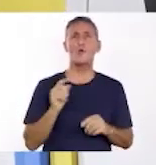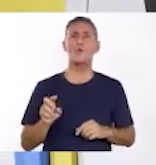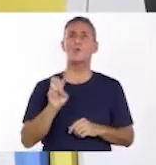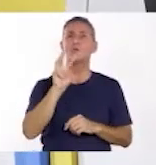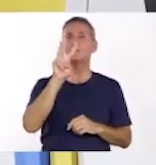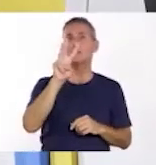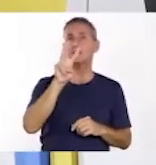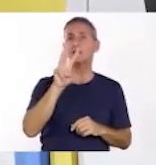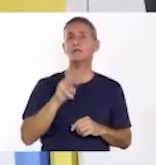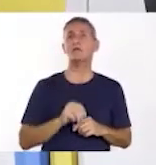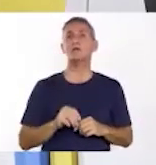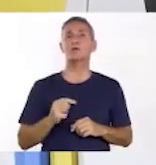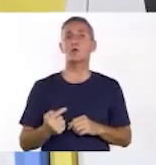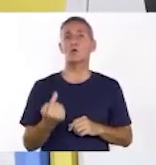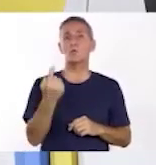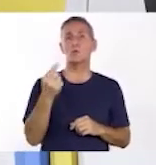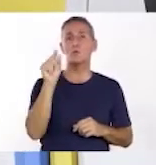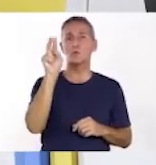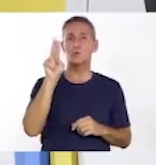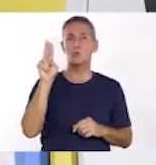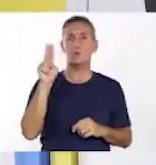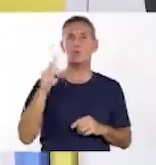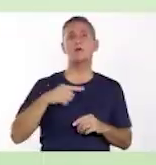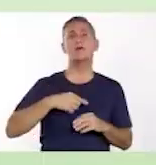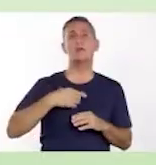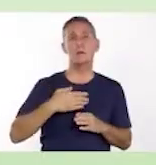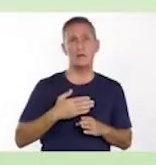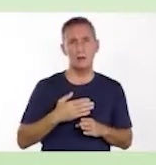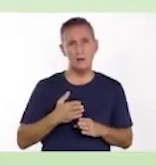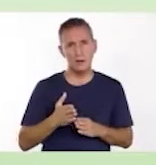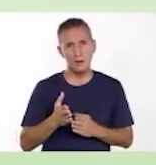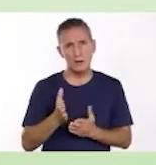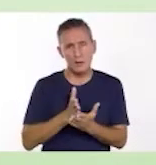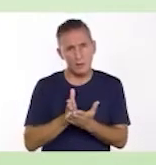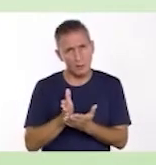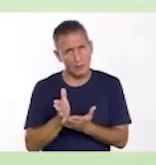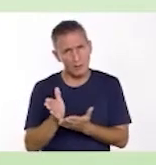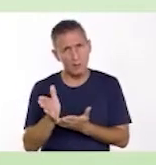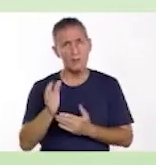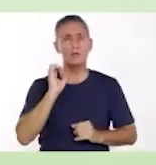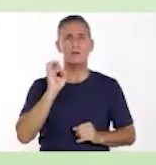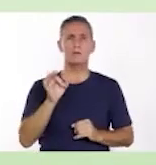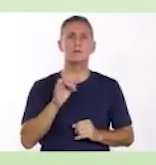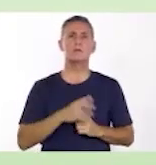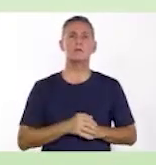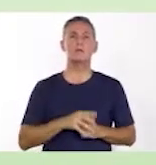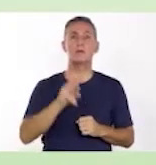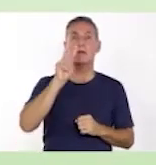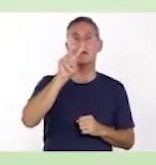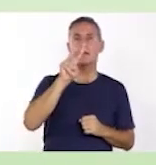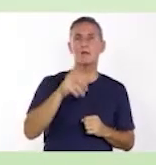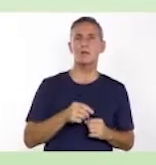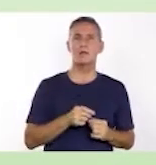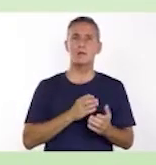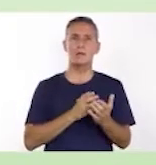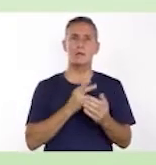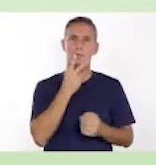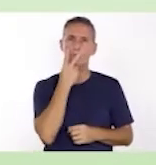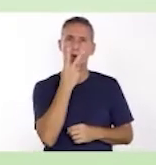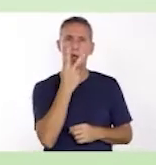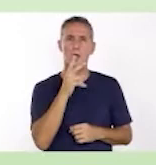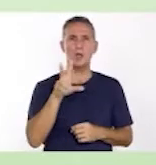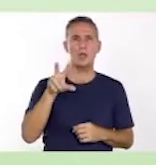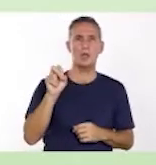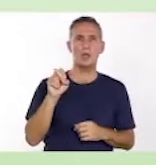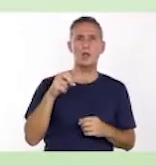con tercero con una unidad y así sucesivamente. En tercero vamos a seguir con la nueva